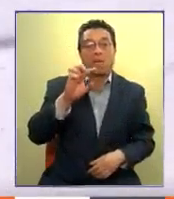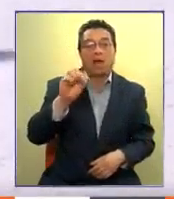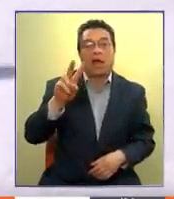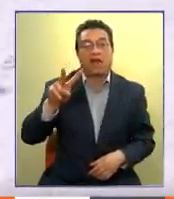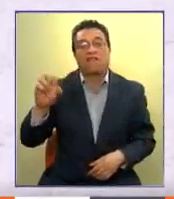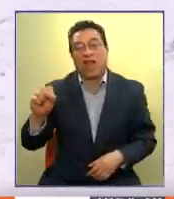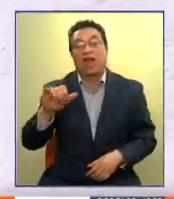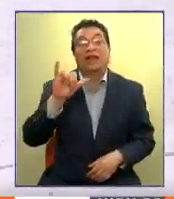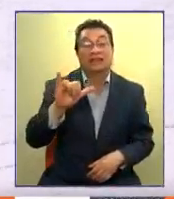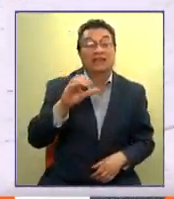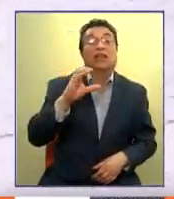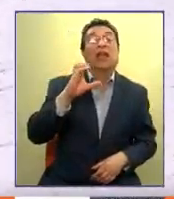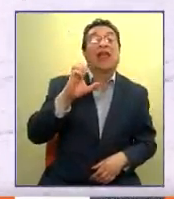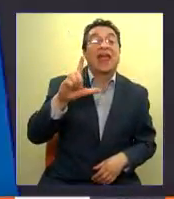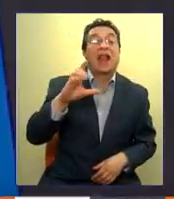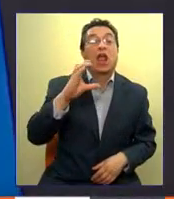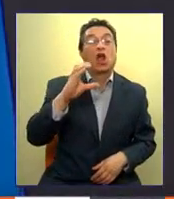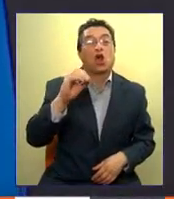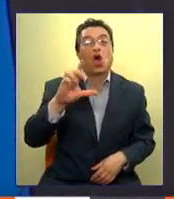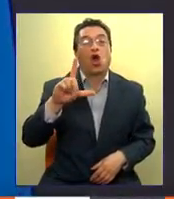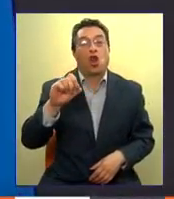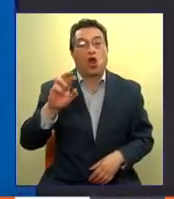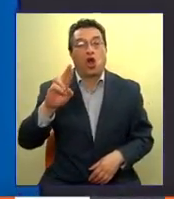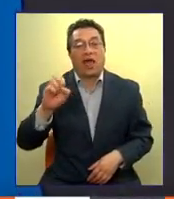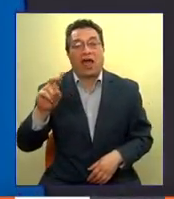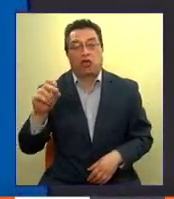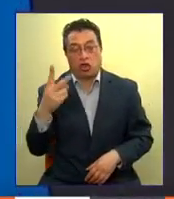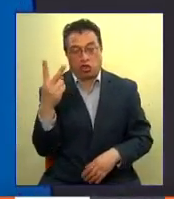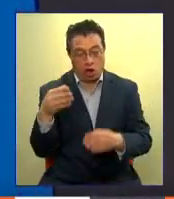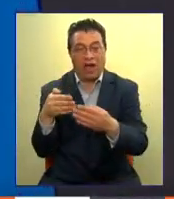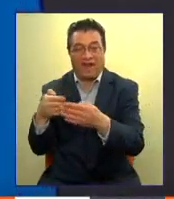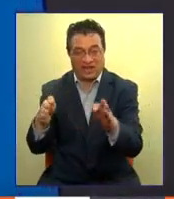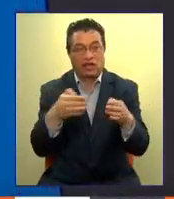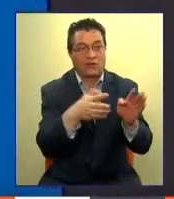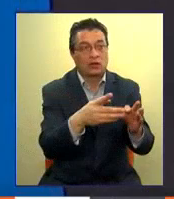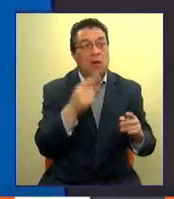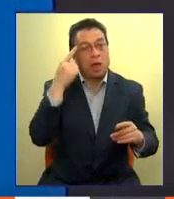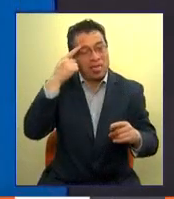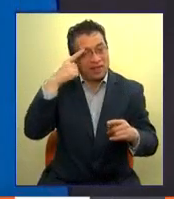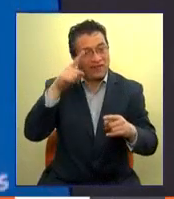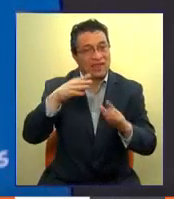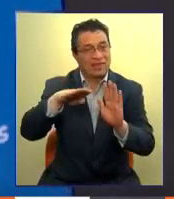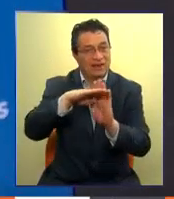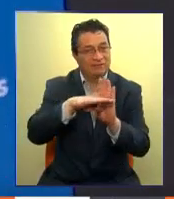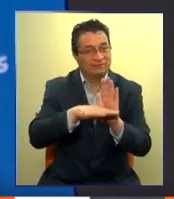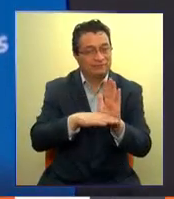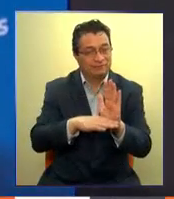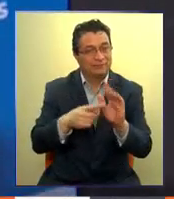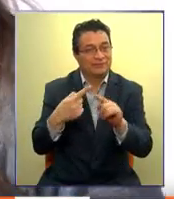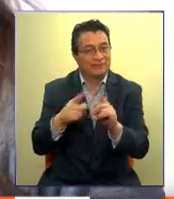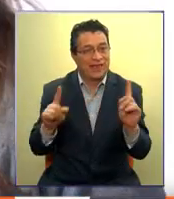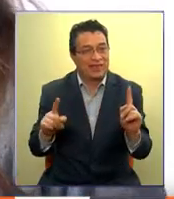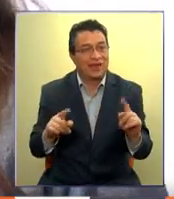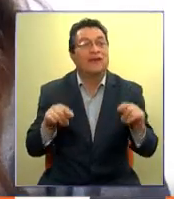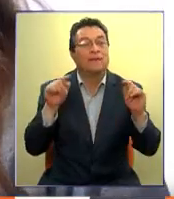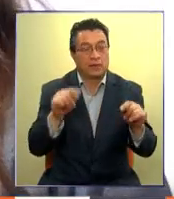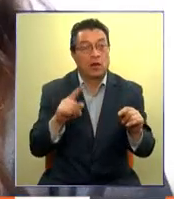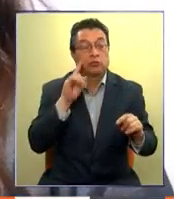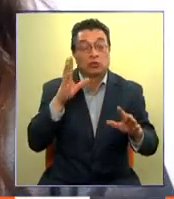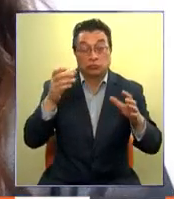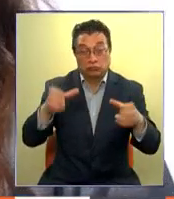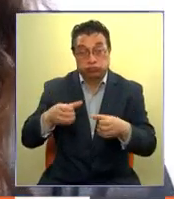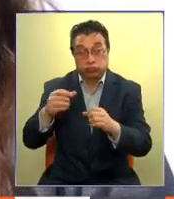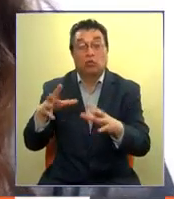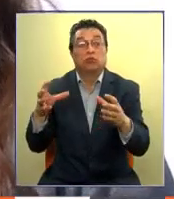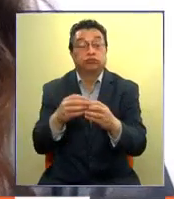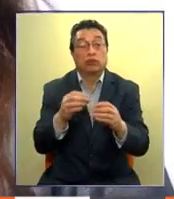el Colorado ya abrieron sus puertas, solo que bajo condiciones distintas a las habituales. Si nosotros quisiéramos tener el centro de esquí con el aforo